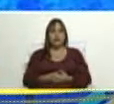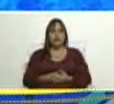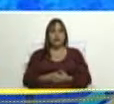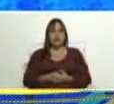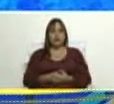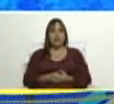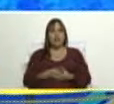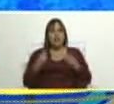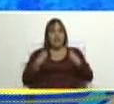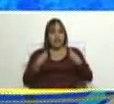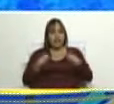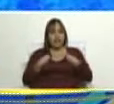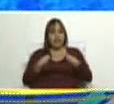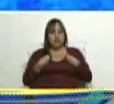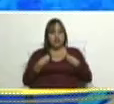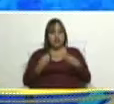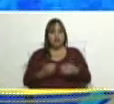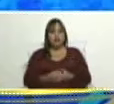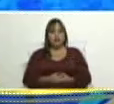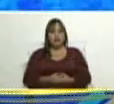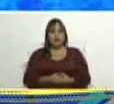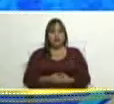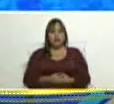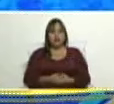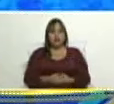en la vida